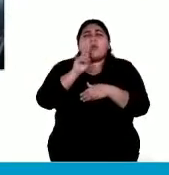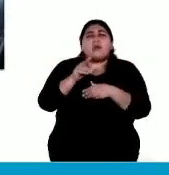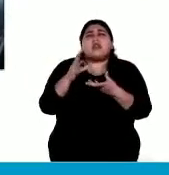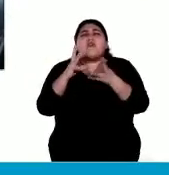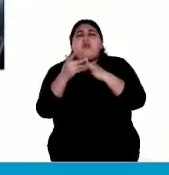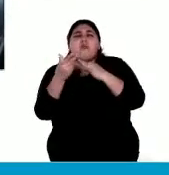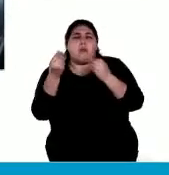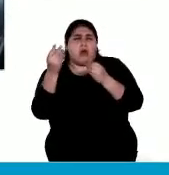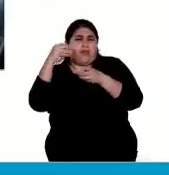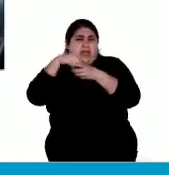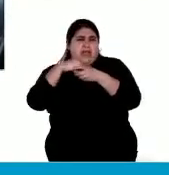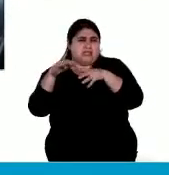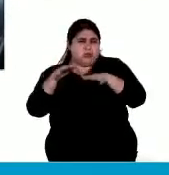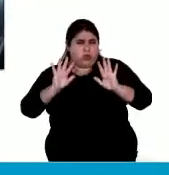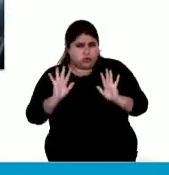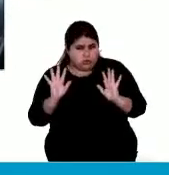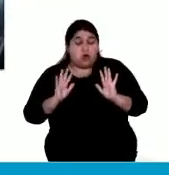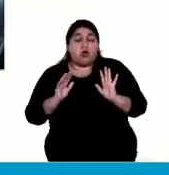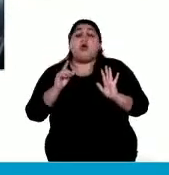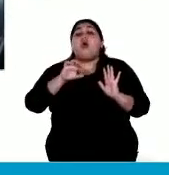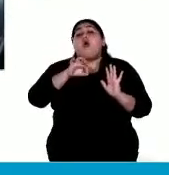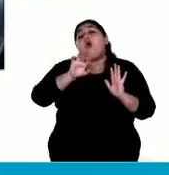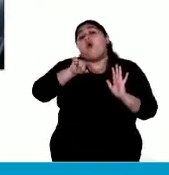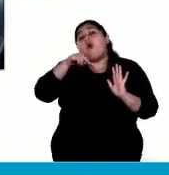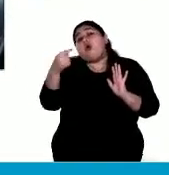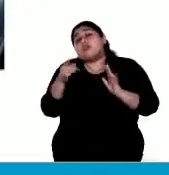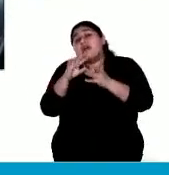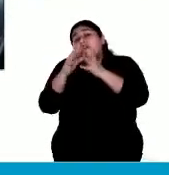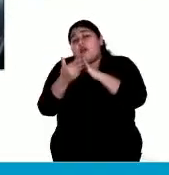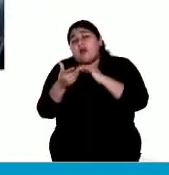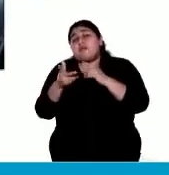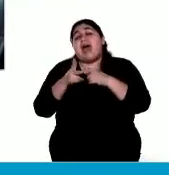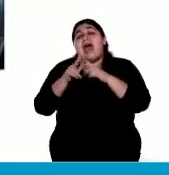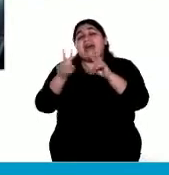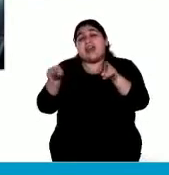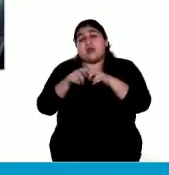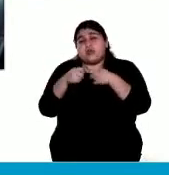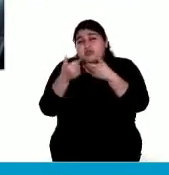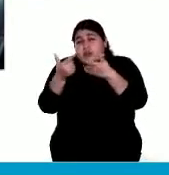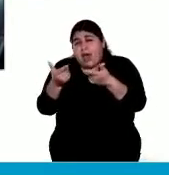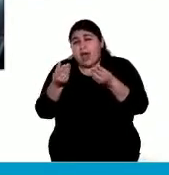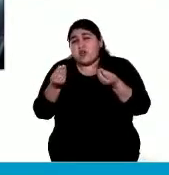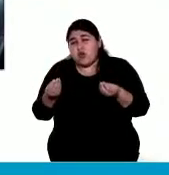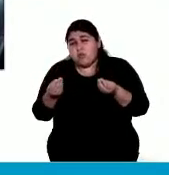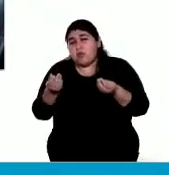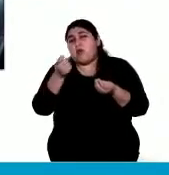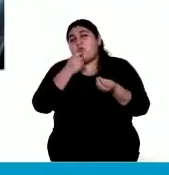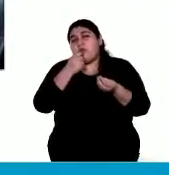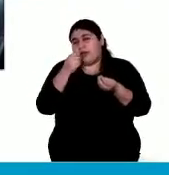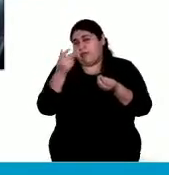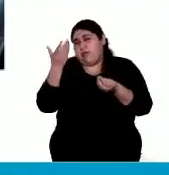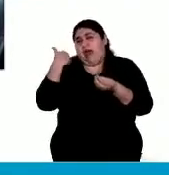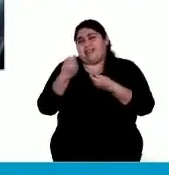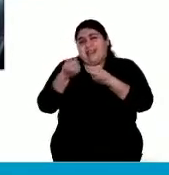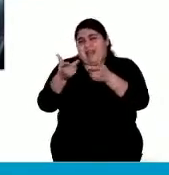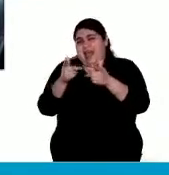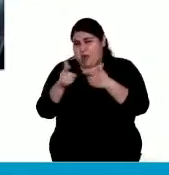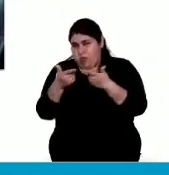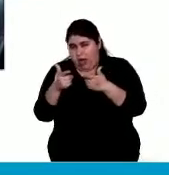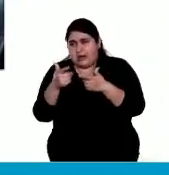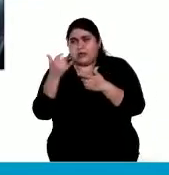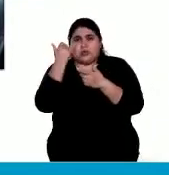lado. Otro recurso al que se podría haber apelado, supongamos que ese no está, que ya se